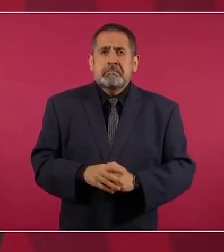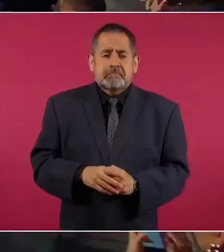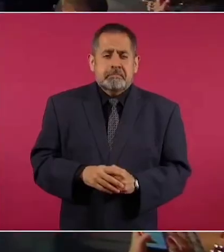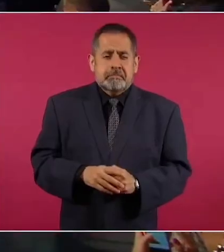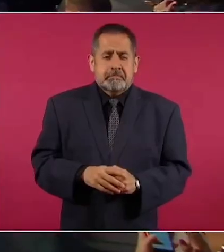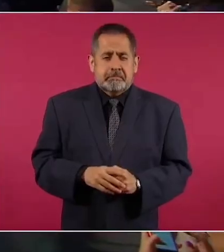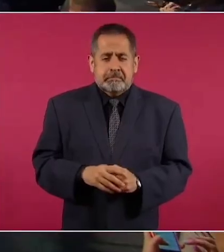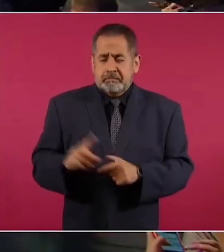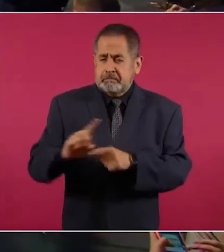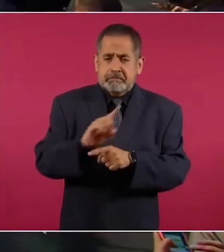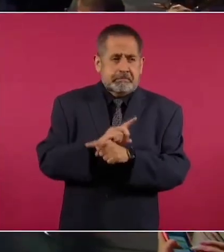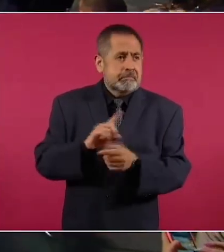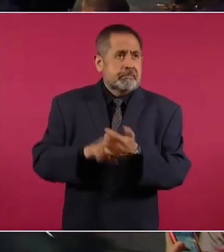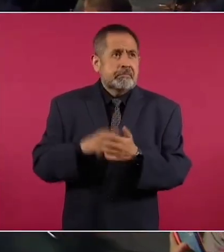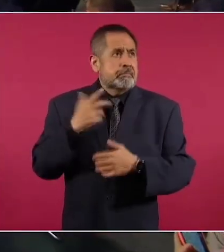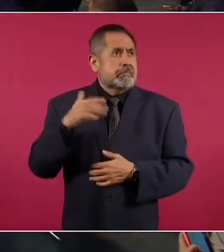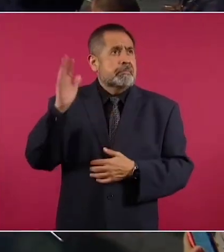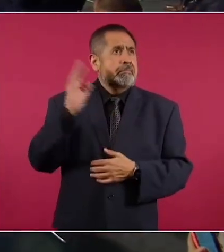desde